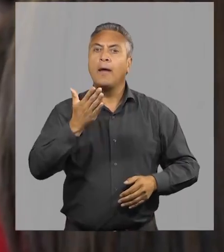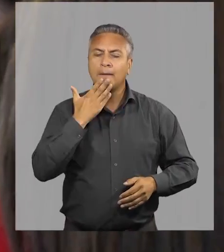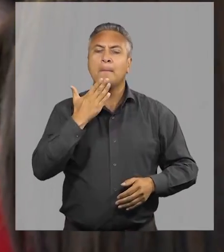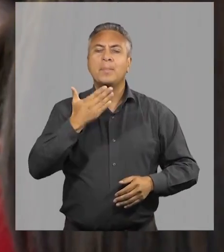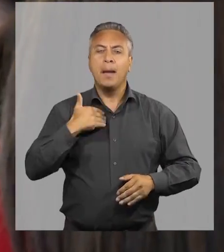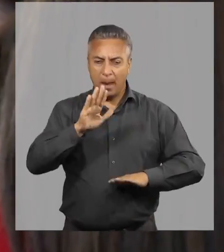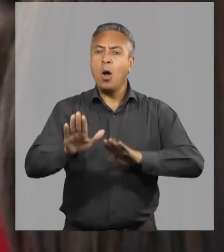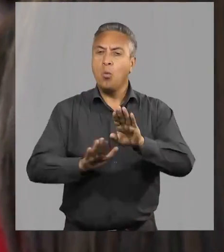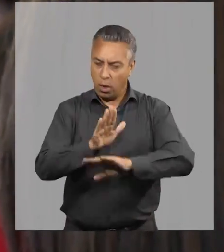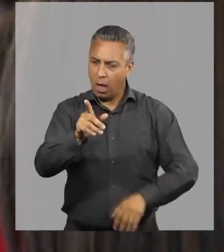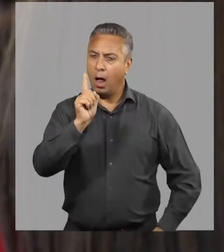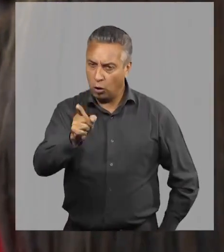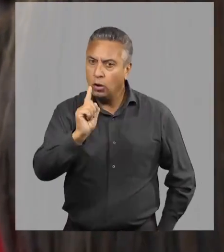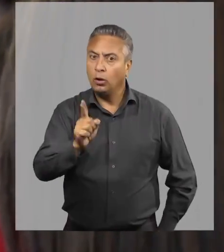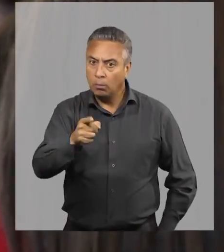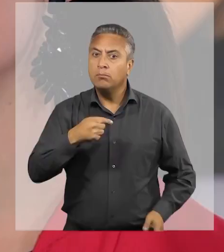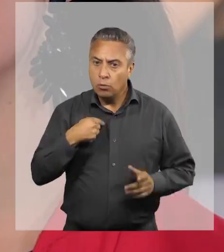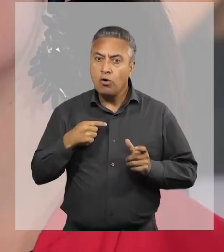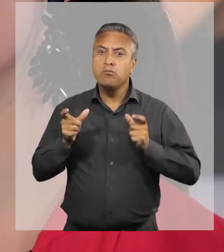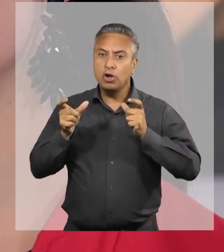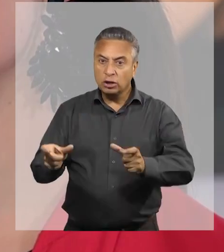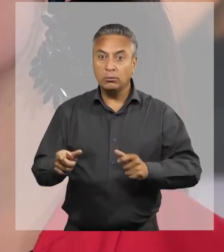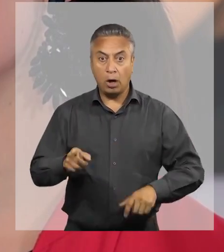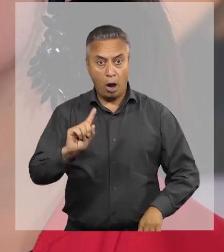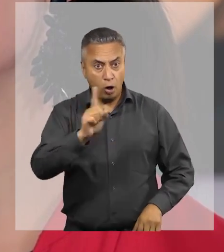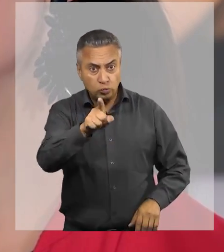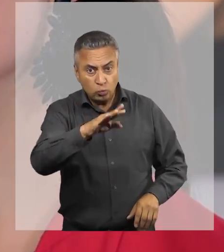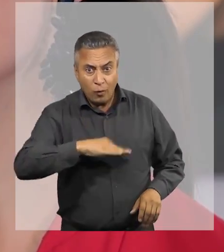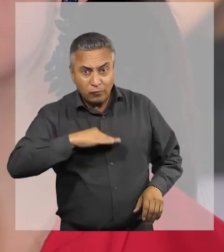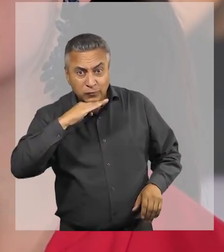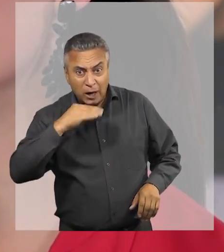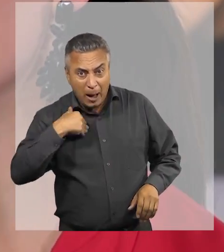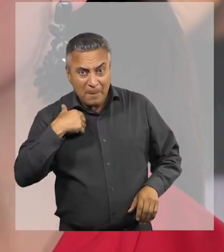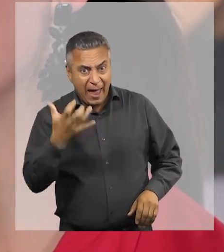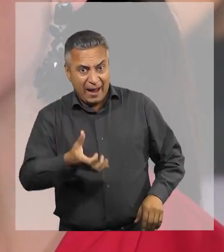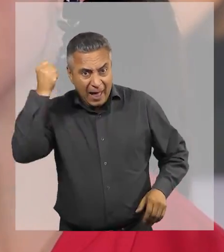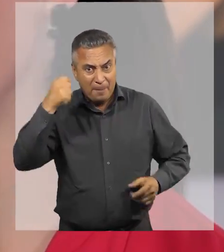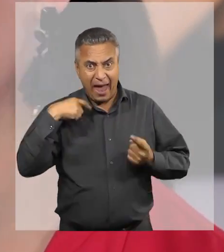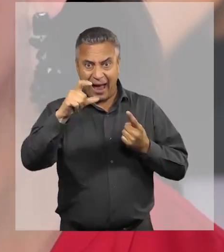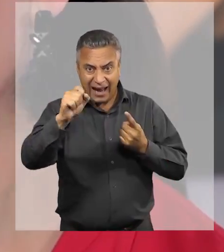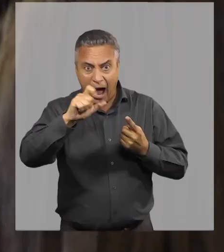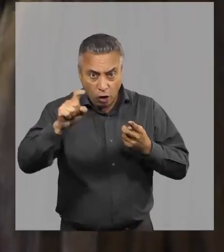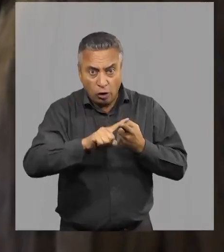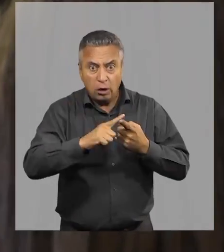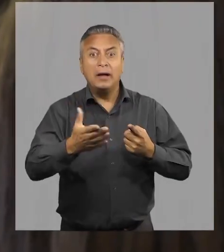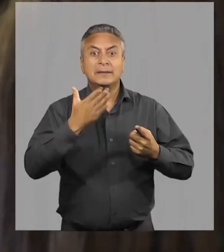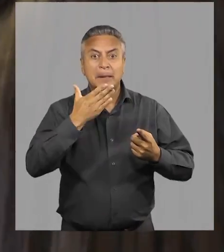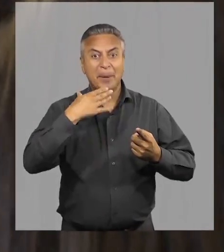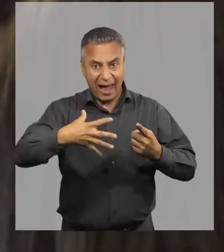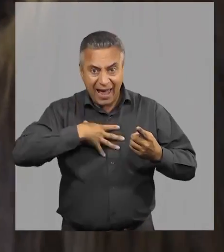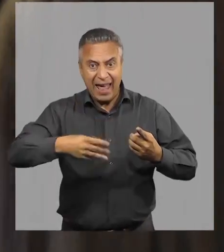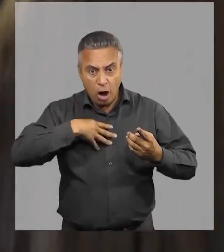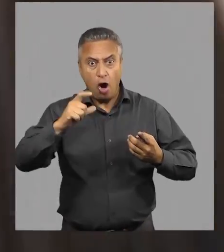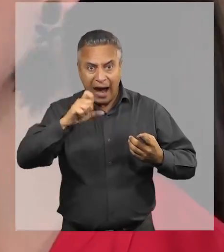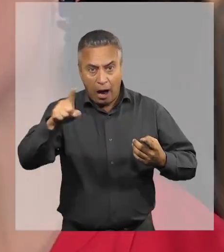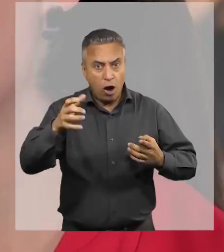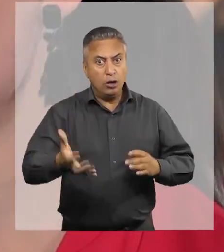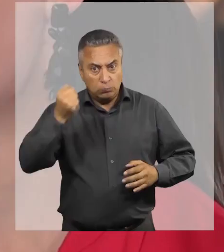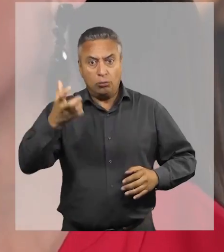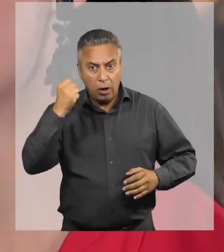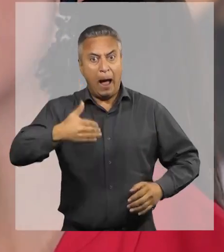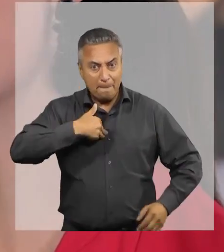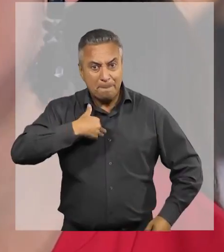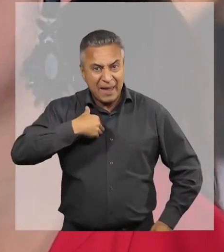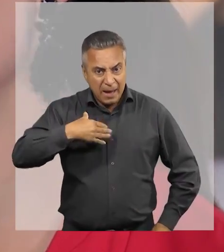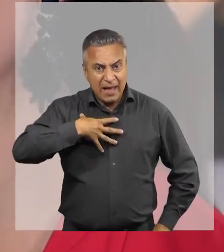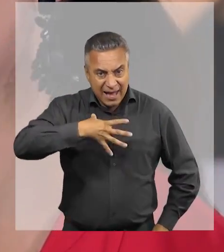están viviendo, pero también para cuidarlos, guacha. Para protegerlo. ¿A ti no te bastó con quitarme a Caco? ¿También tuviste que quitarme a los hijos